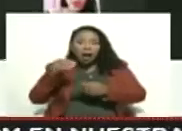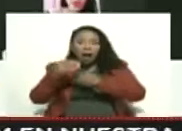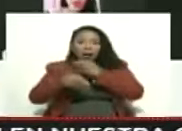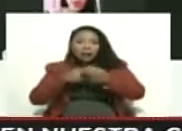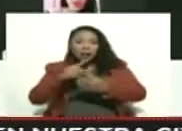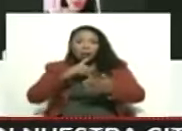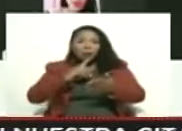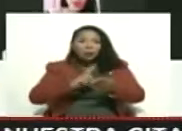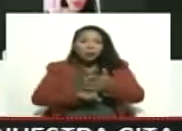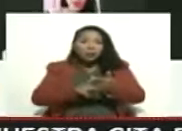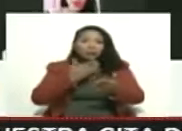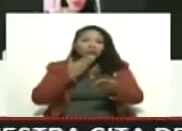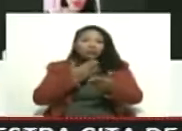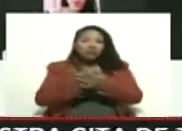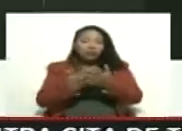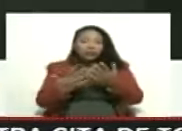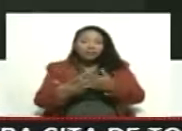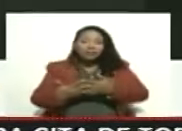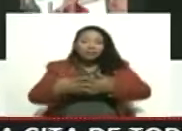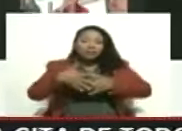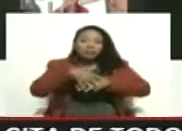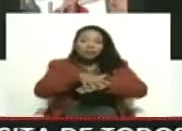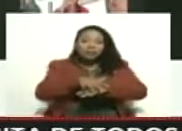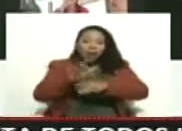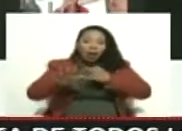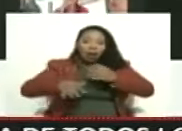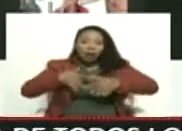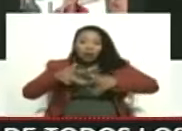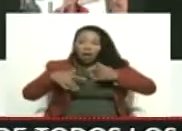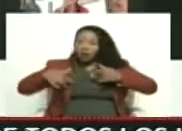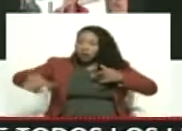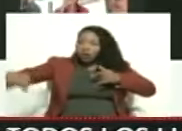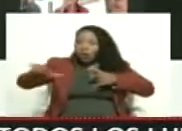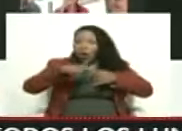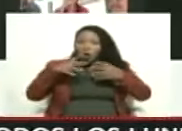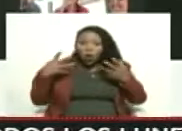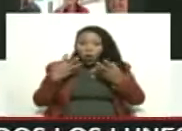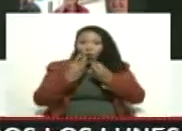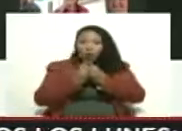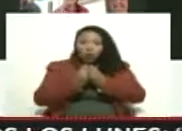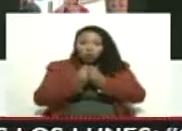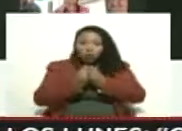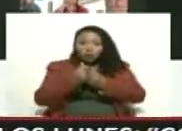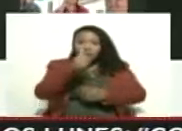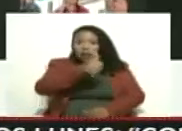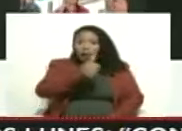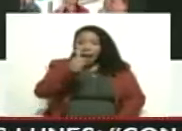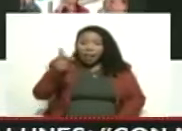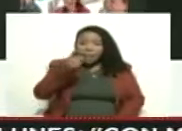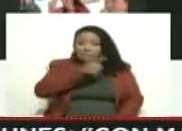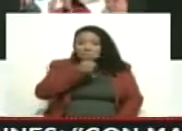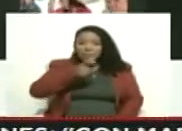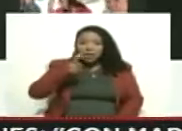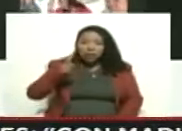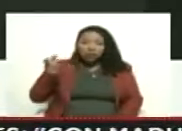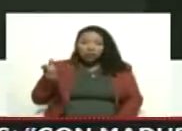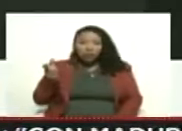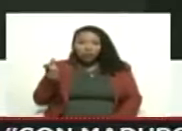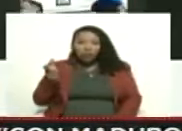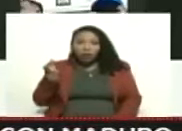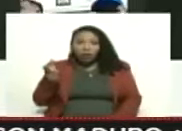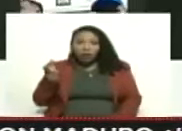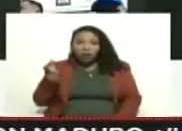yo les pido que nos incorporemos a Estas actividades cada quien a su a